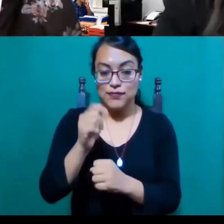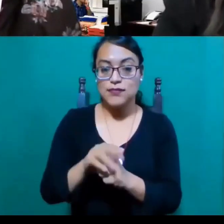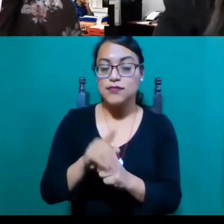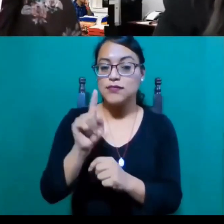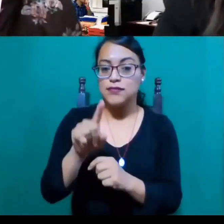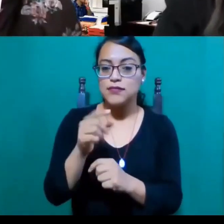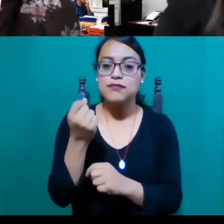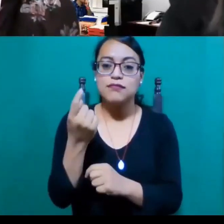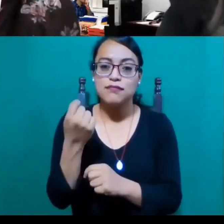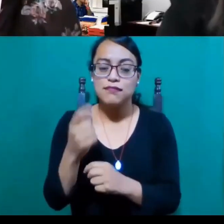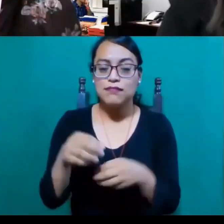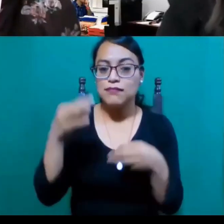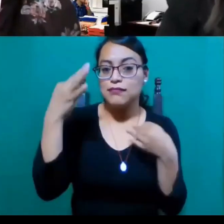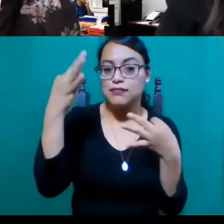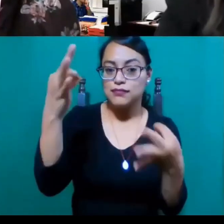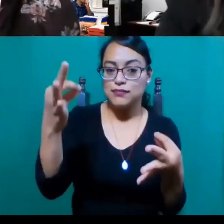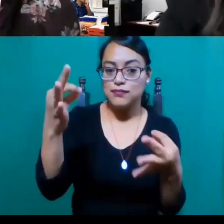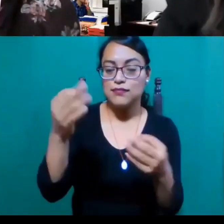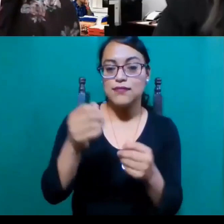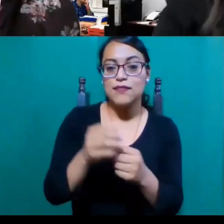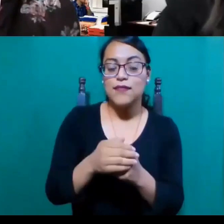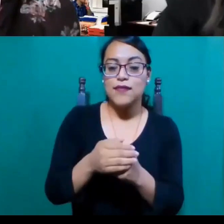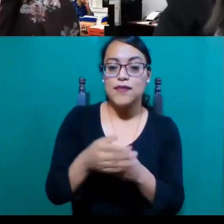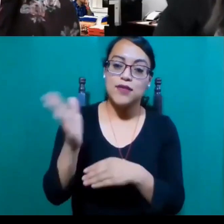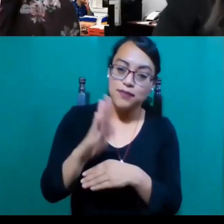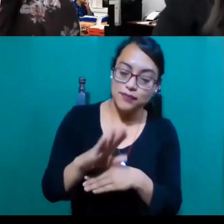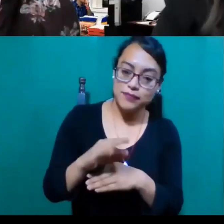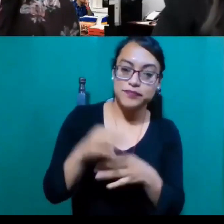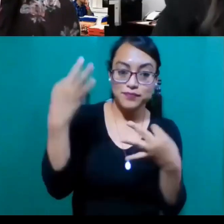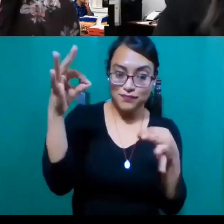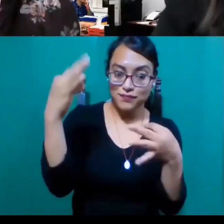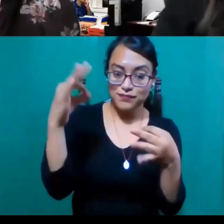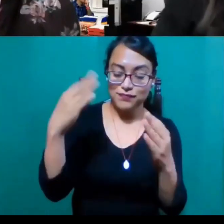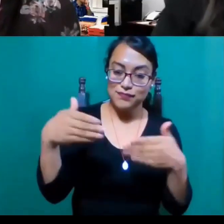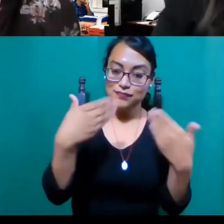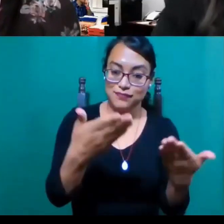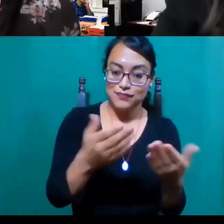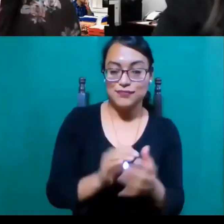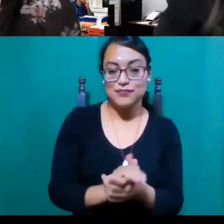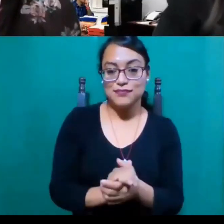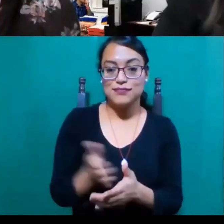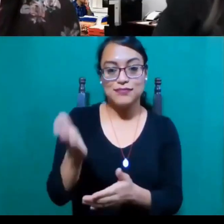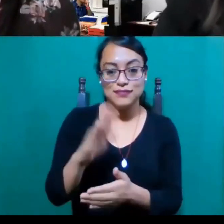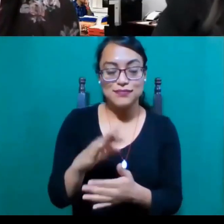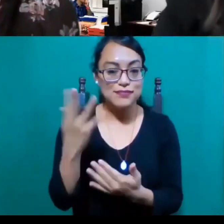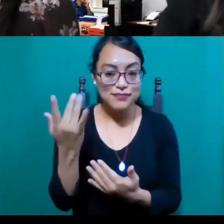el diploma. Y yo voy a esperar a que termine de llenar el formulario.